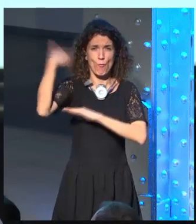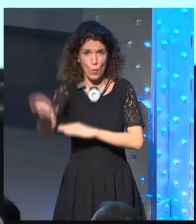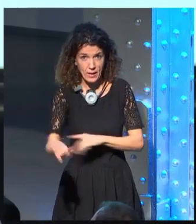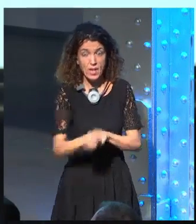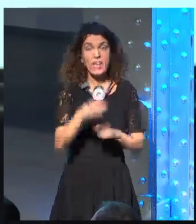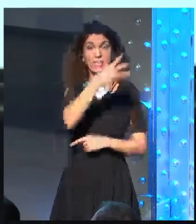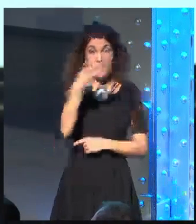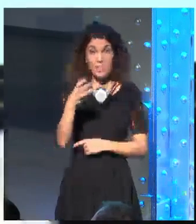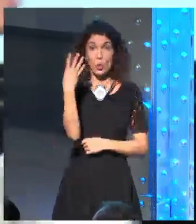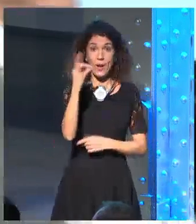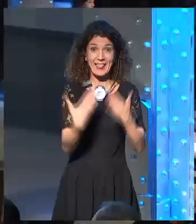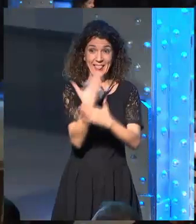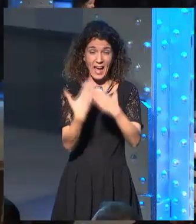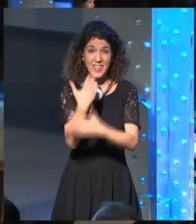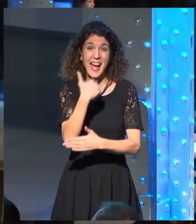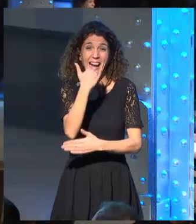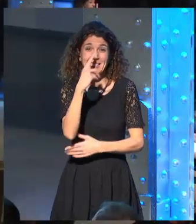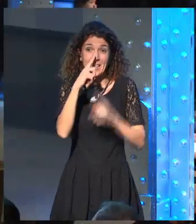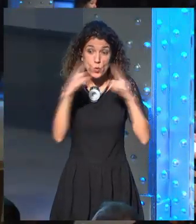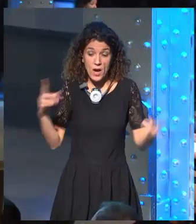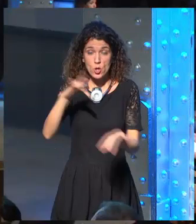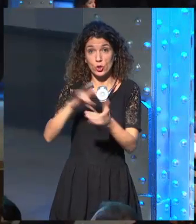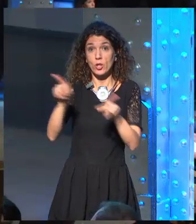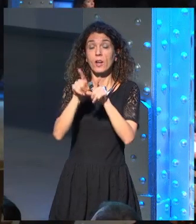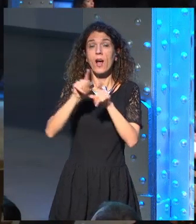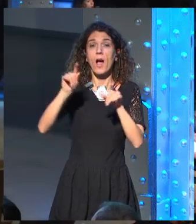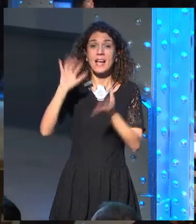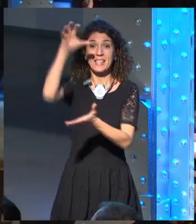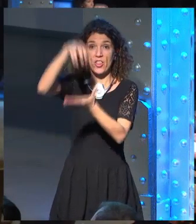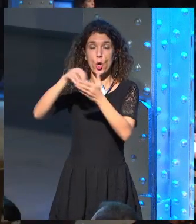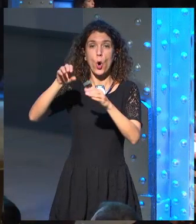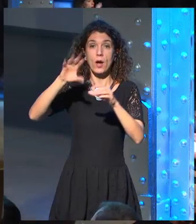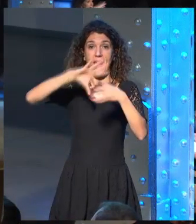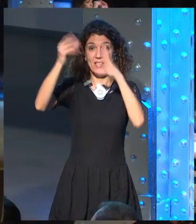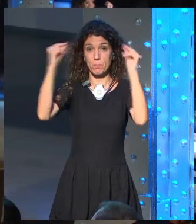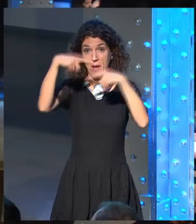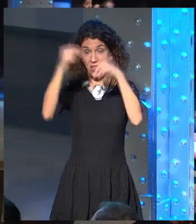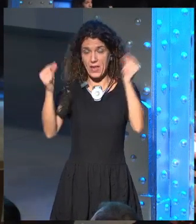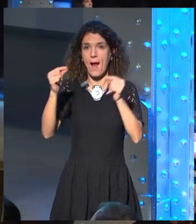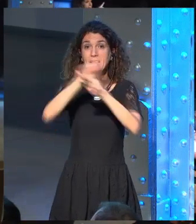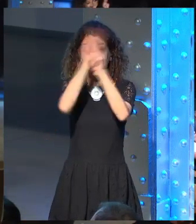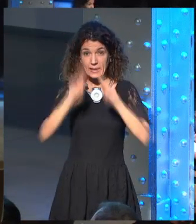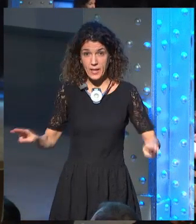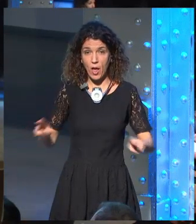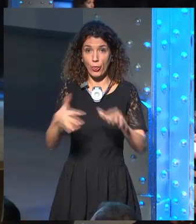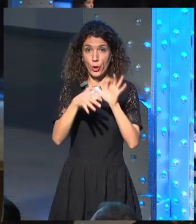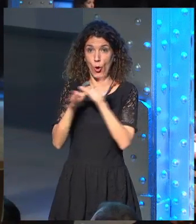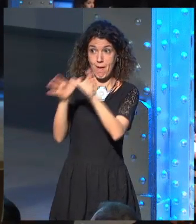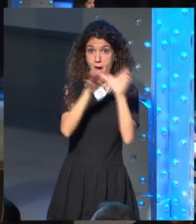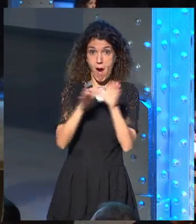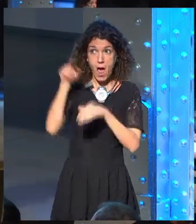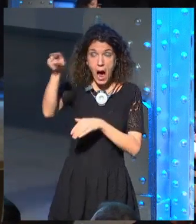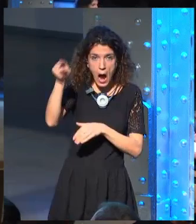estado, 340 días, casi un año, en la Estación Espacial Internacional, y que además va a servir para conocer si el ser